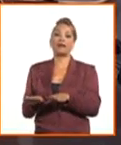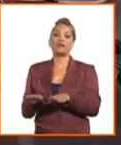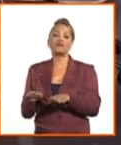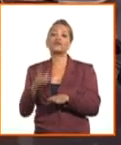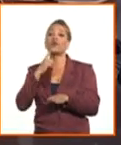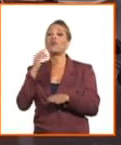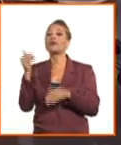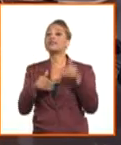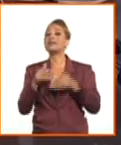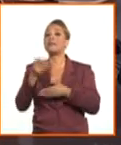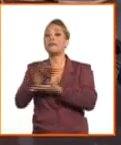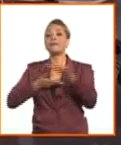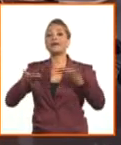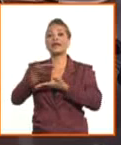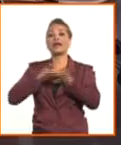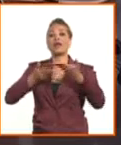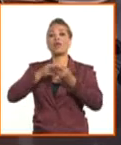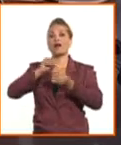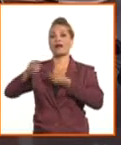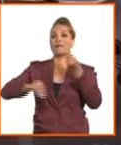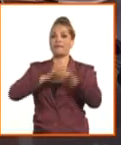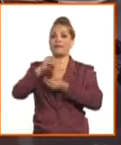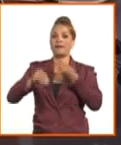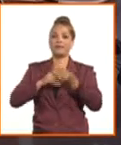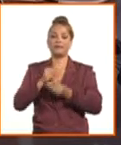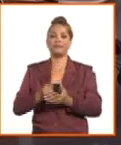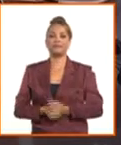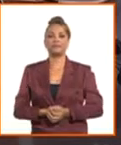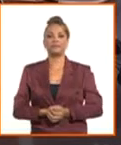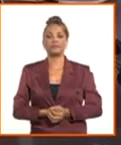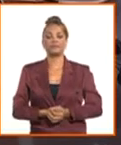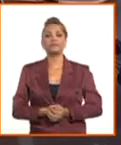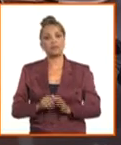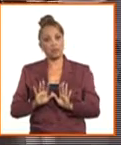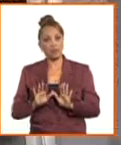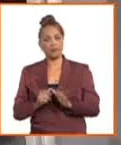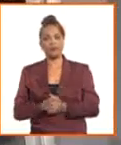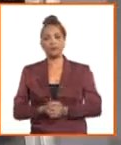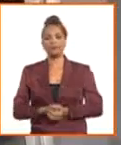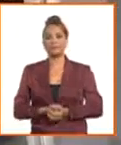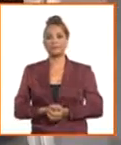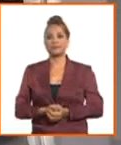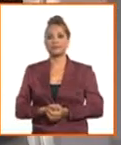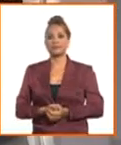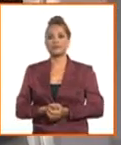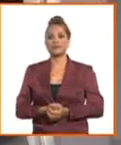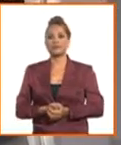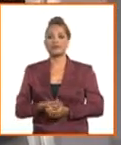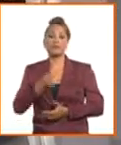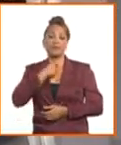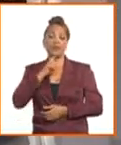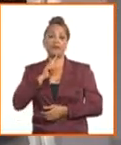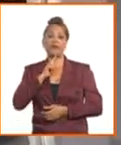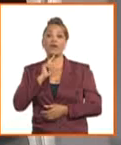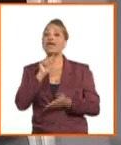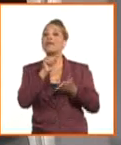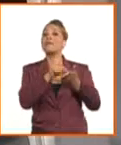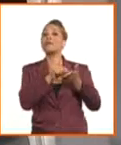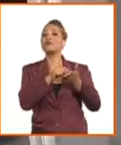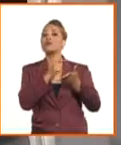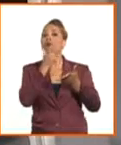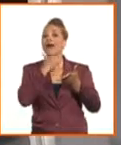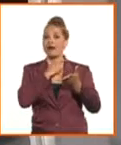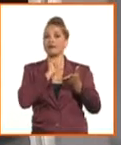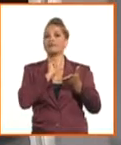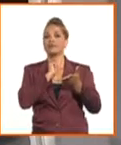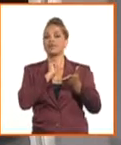Y contemplando. Ahora fíjate, vamos a decir que el punto de partida es el punto A. Y nosotros